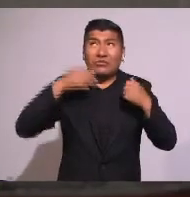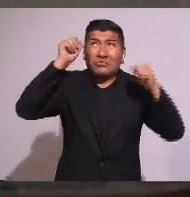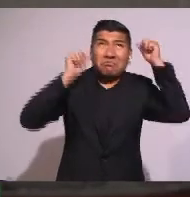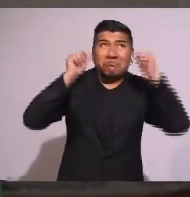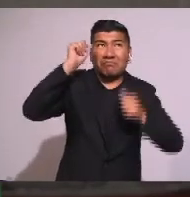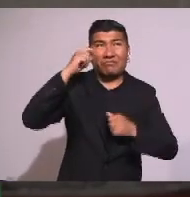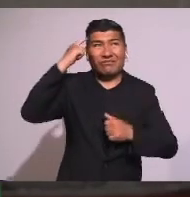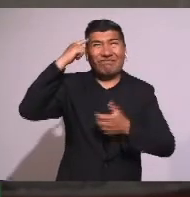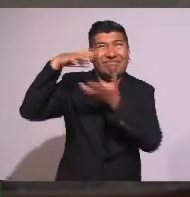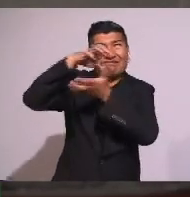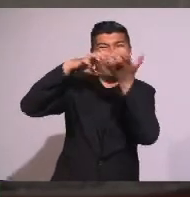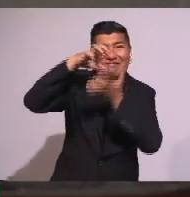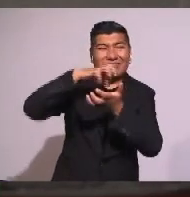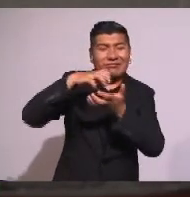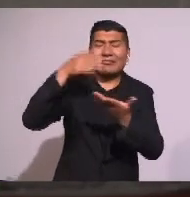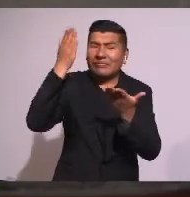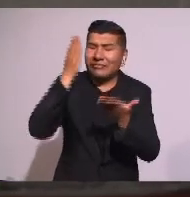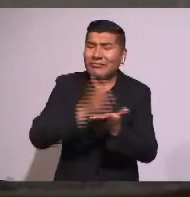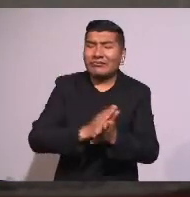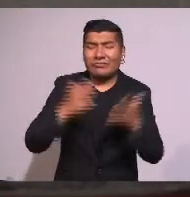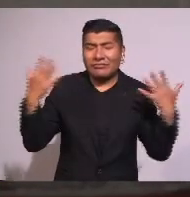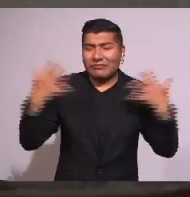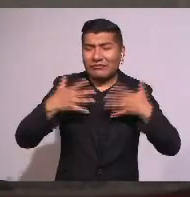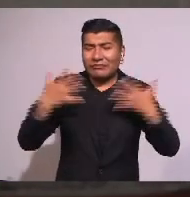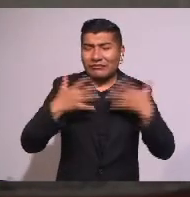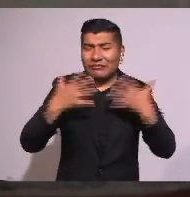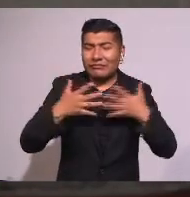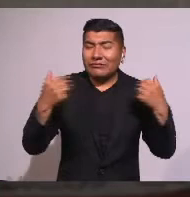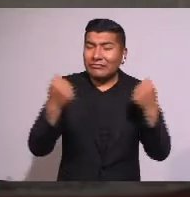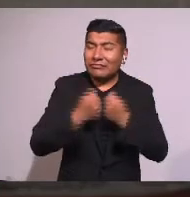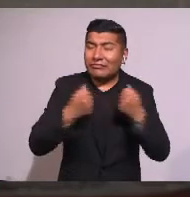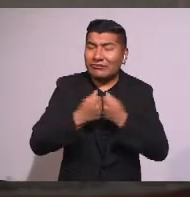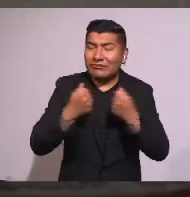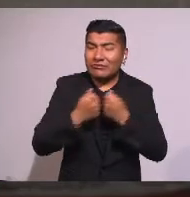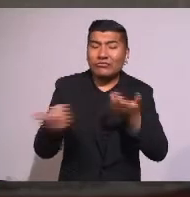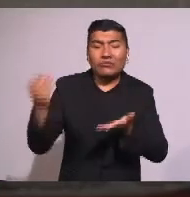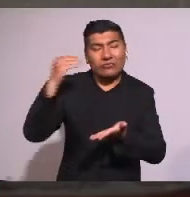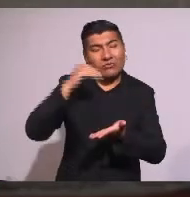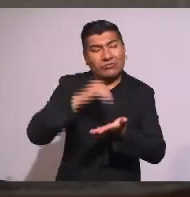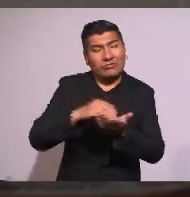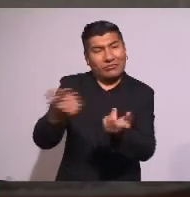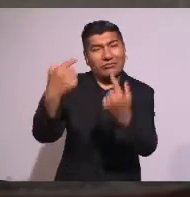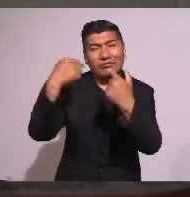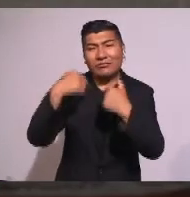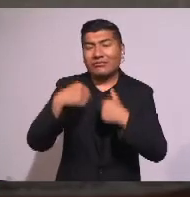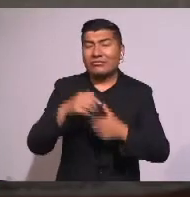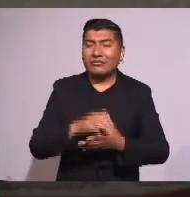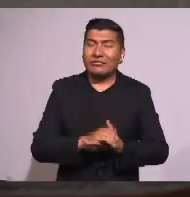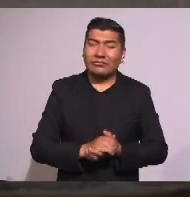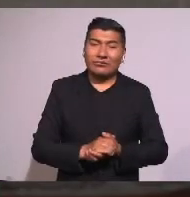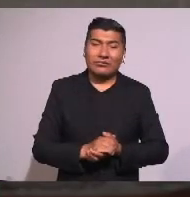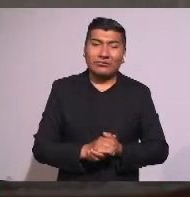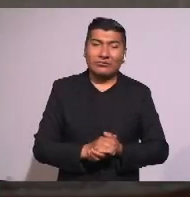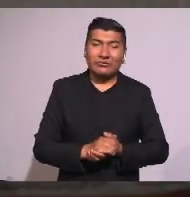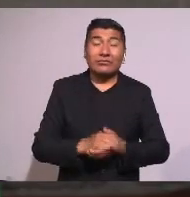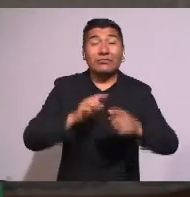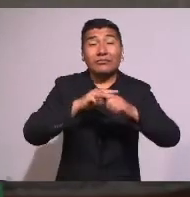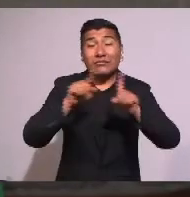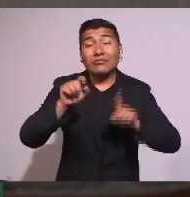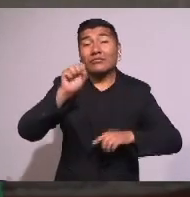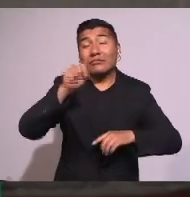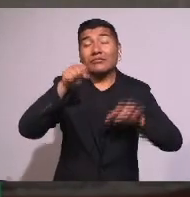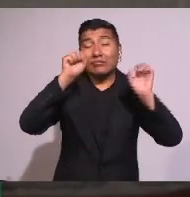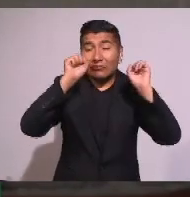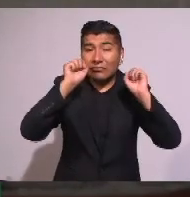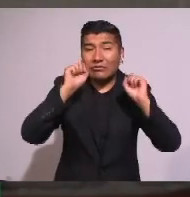incertidumbre y basta de tener miedo a que la violencia vuelva en cualquier momento. Pero sí